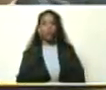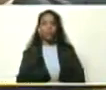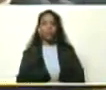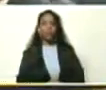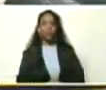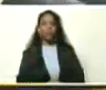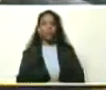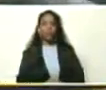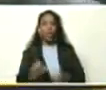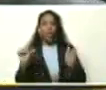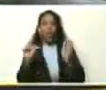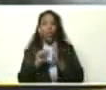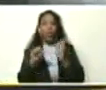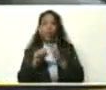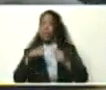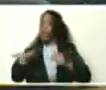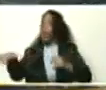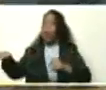Donde todos